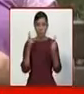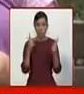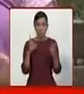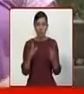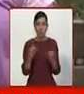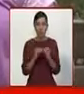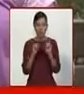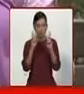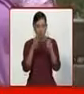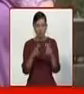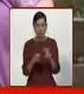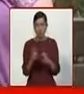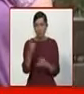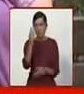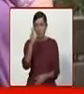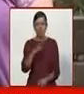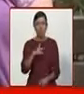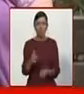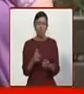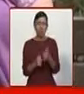chateando en su celular,